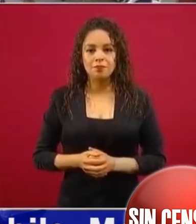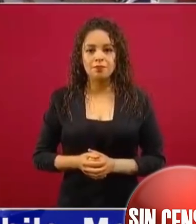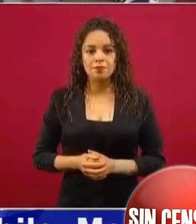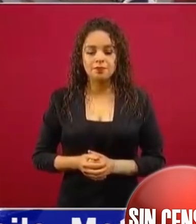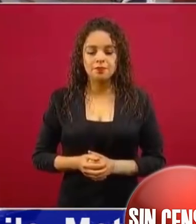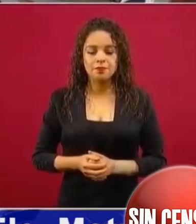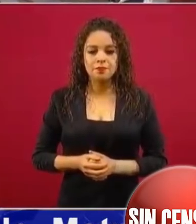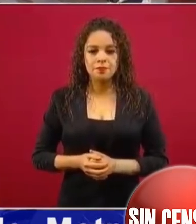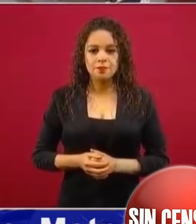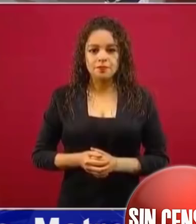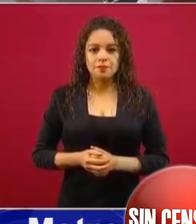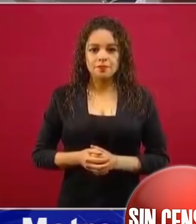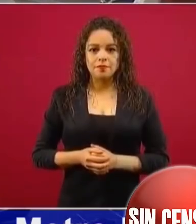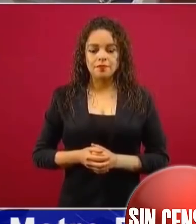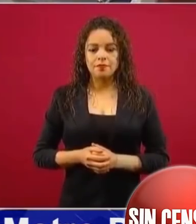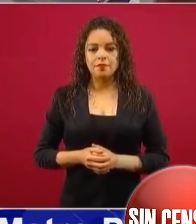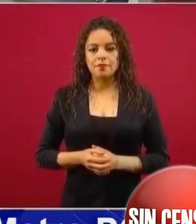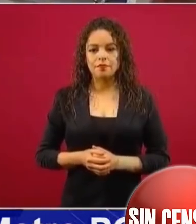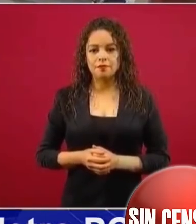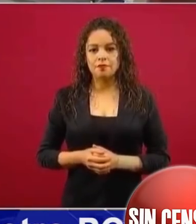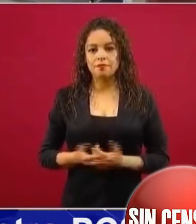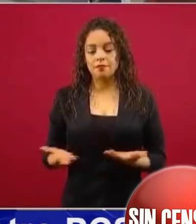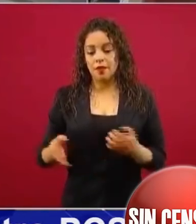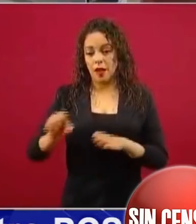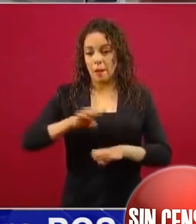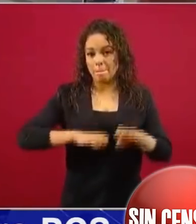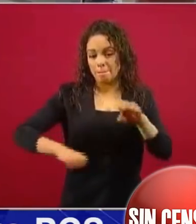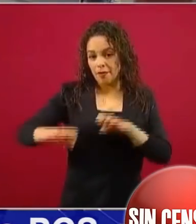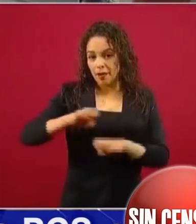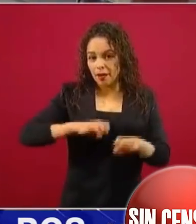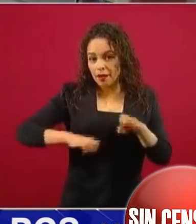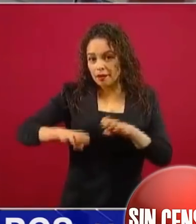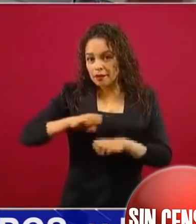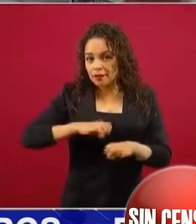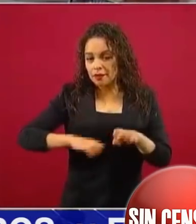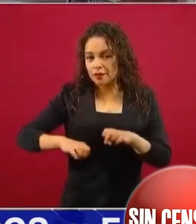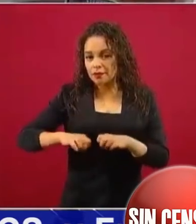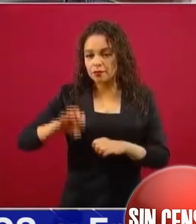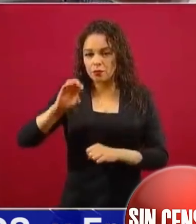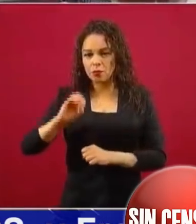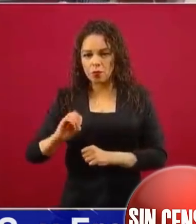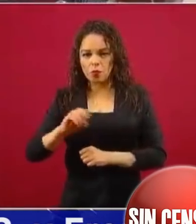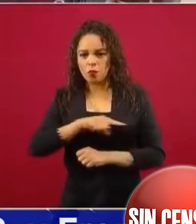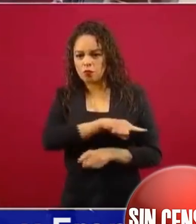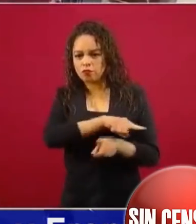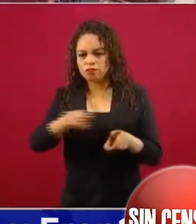las agencias o las empresas